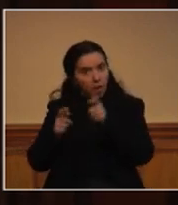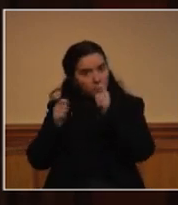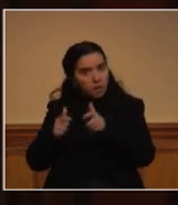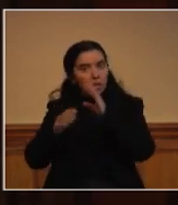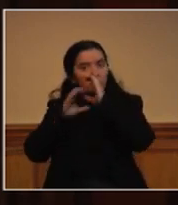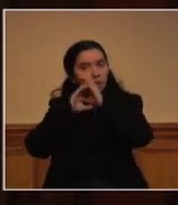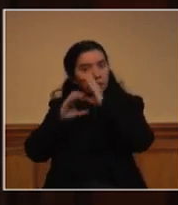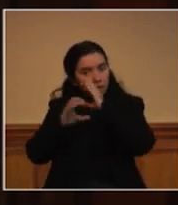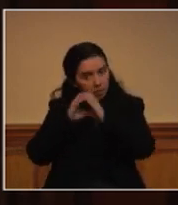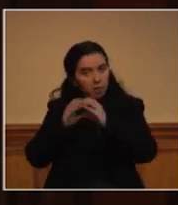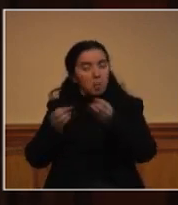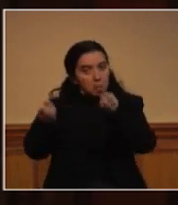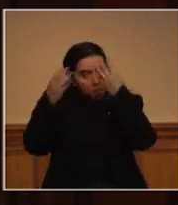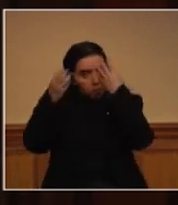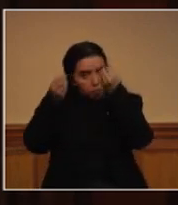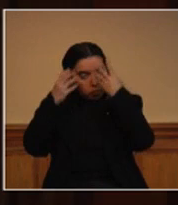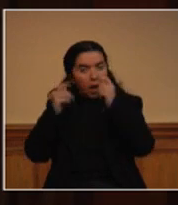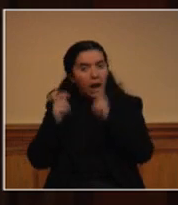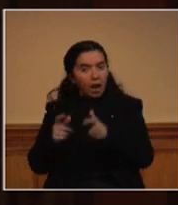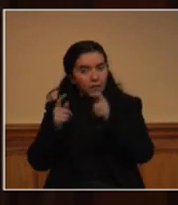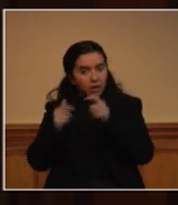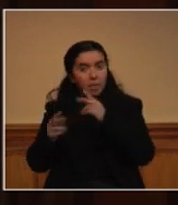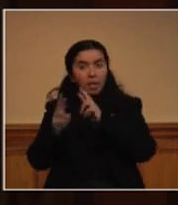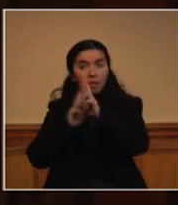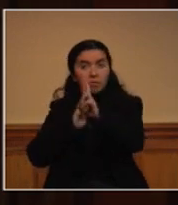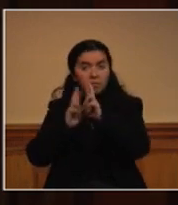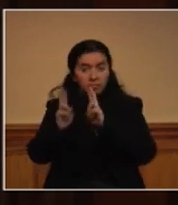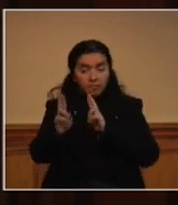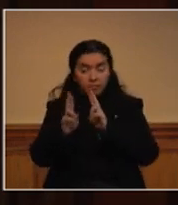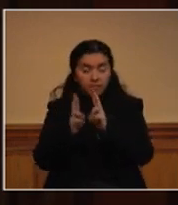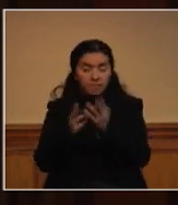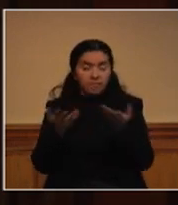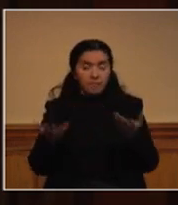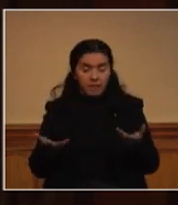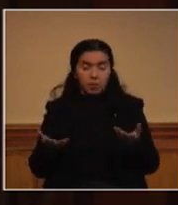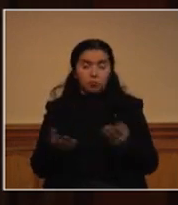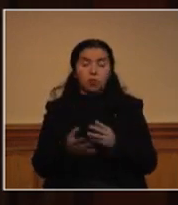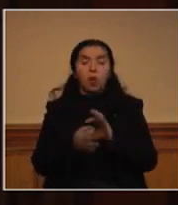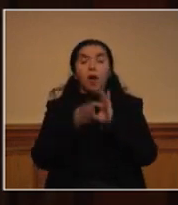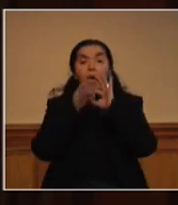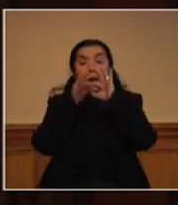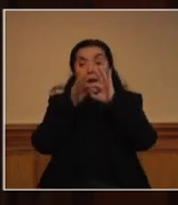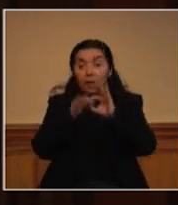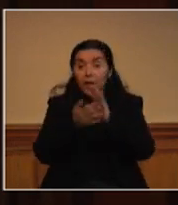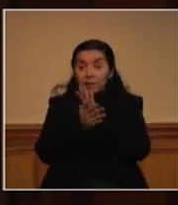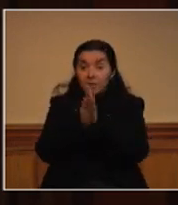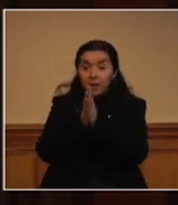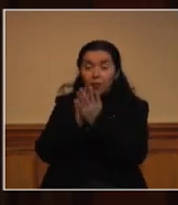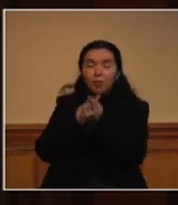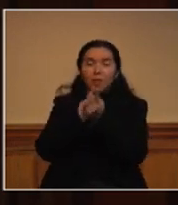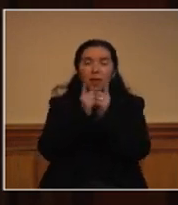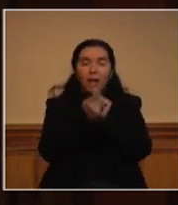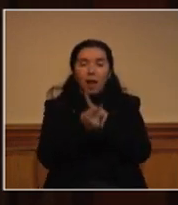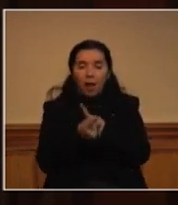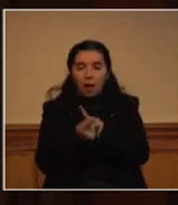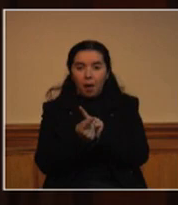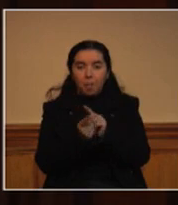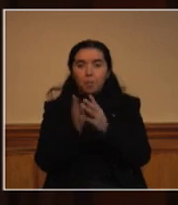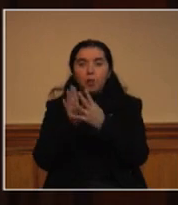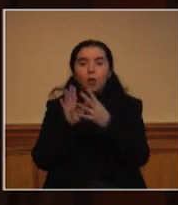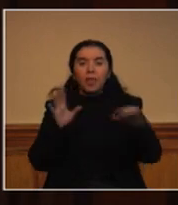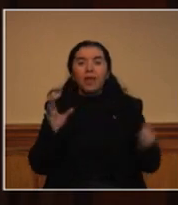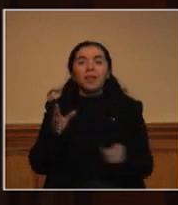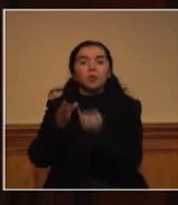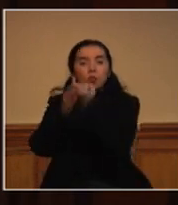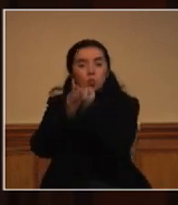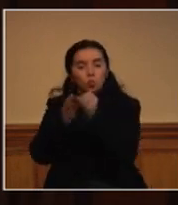comunicación, habilidades de aprendizaje, habilidades de interacción, y esto ha sido gracias a todo el planteamiento educativo hacia la inclusión que